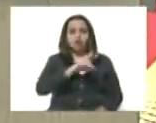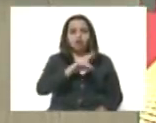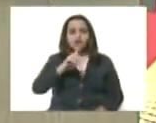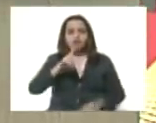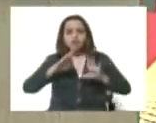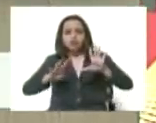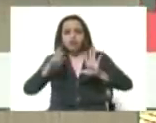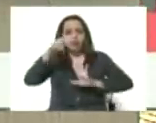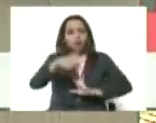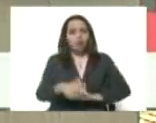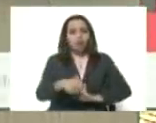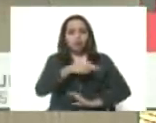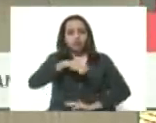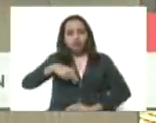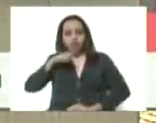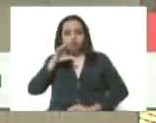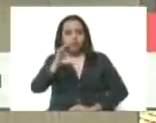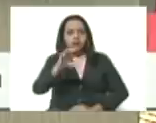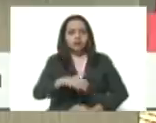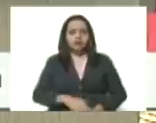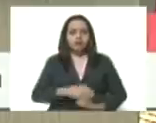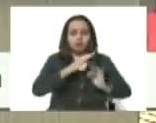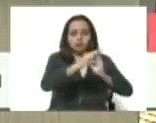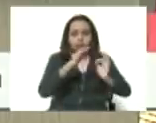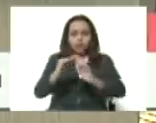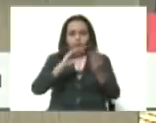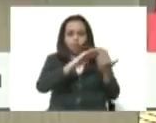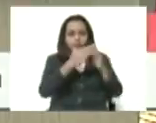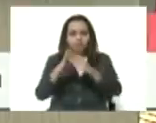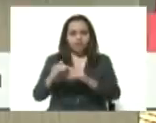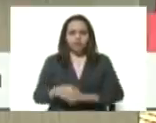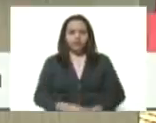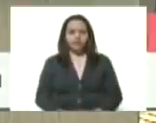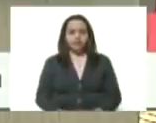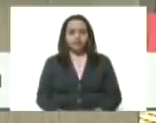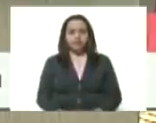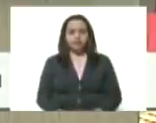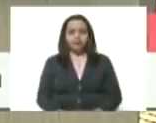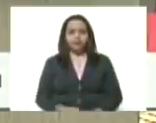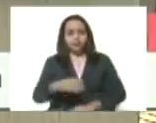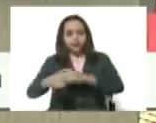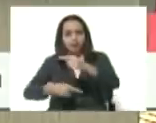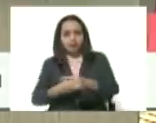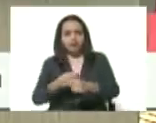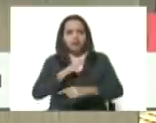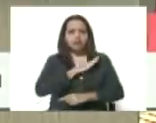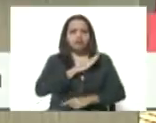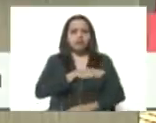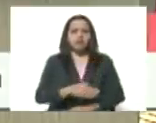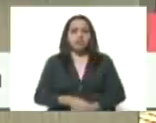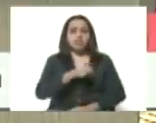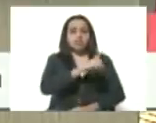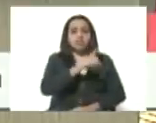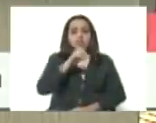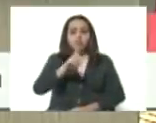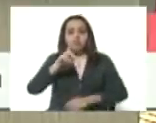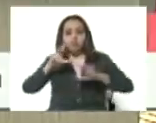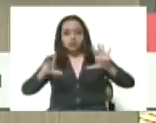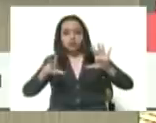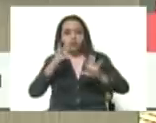registra hoy nuestro país de transmisión comunitaria. Luego tenemos 118